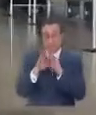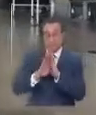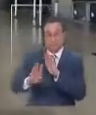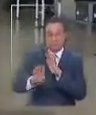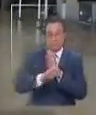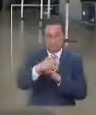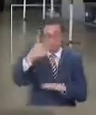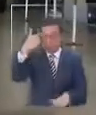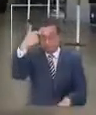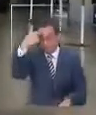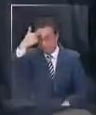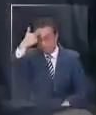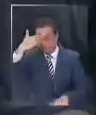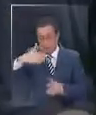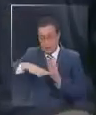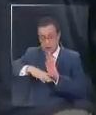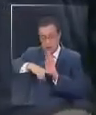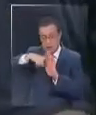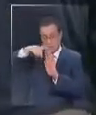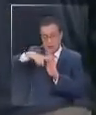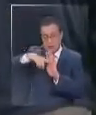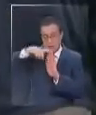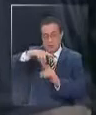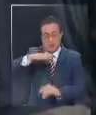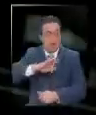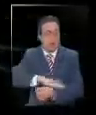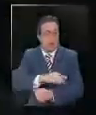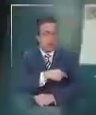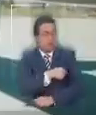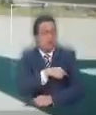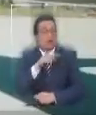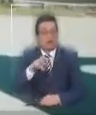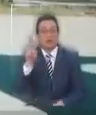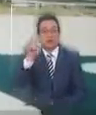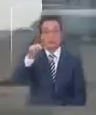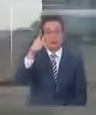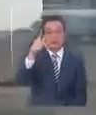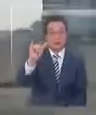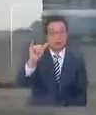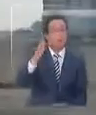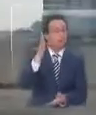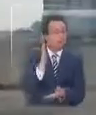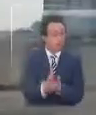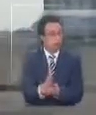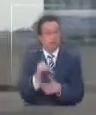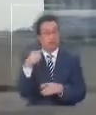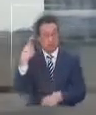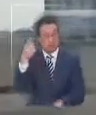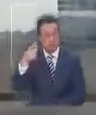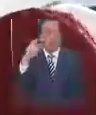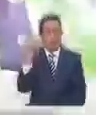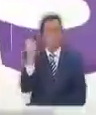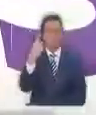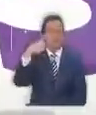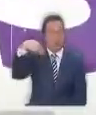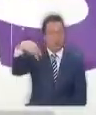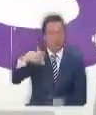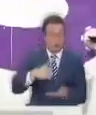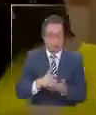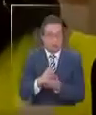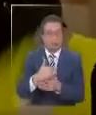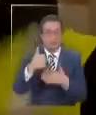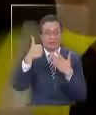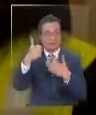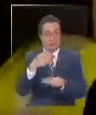de temperatura ya se incorporaron como normativa. Sky anunció que reiniciará sus vuelos el próximo 1 de junio con